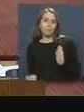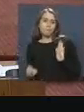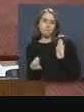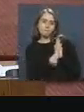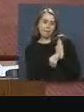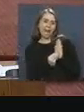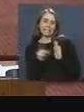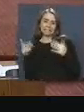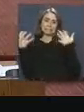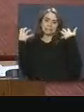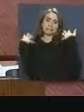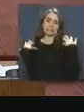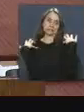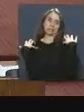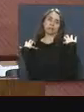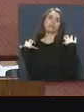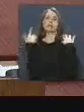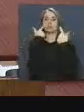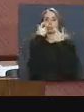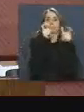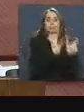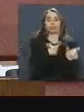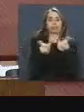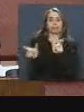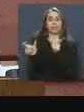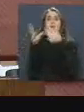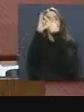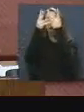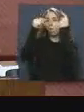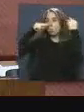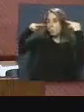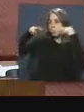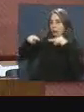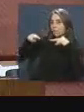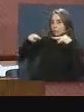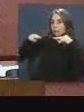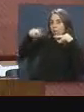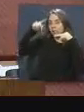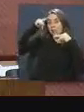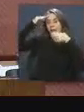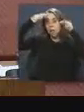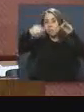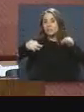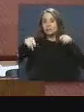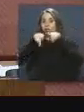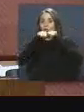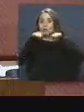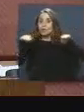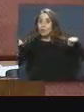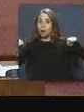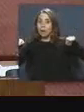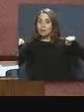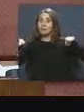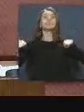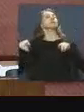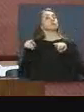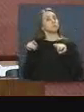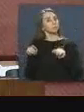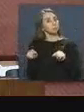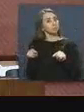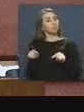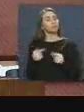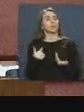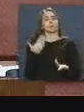acción fiscalizadora a fin de dotar de más transparencia y ecuanimidad el sistema. Dicho ello, sin embargo,